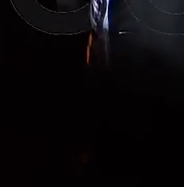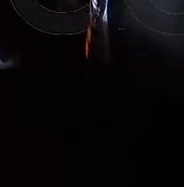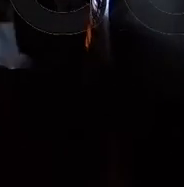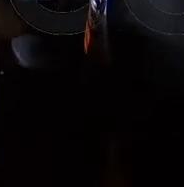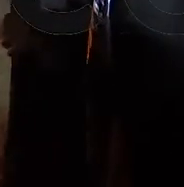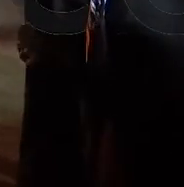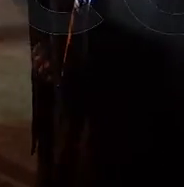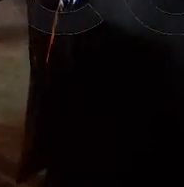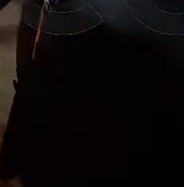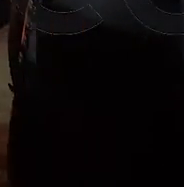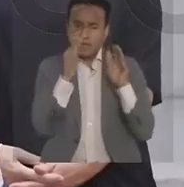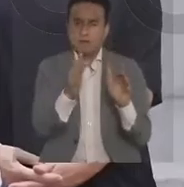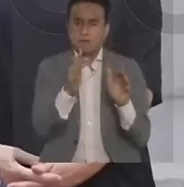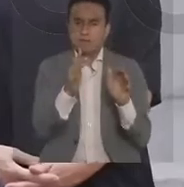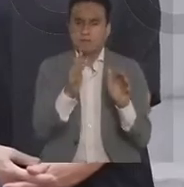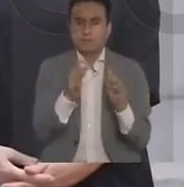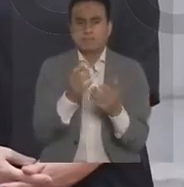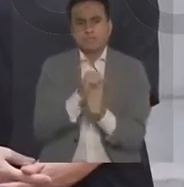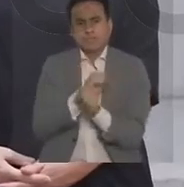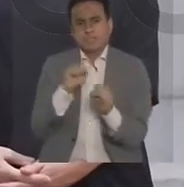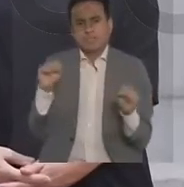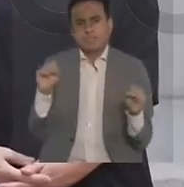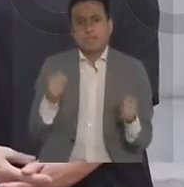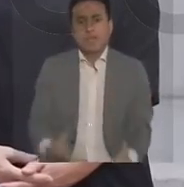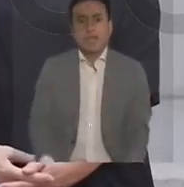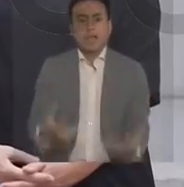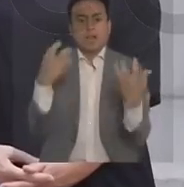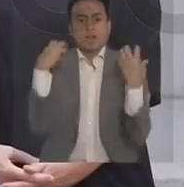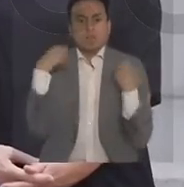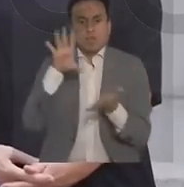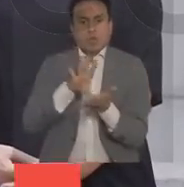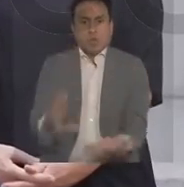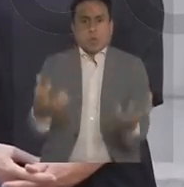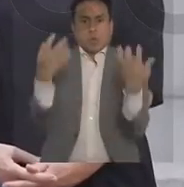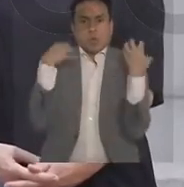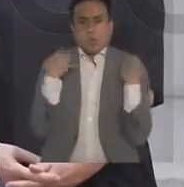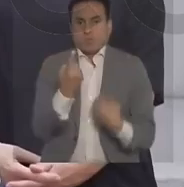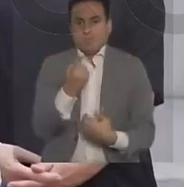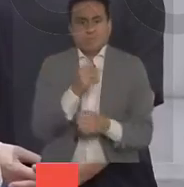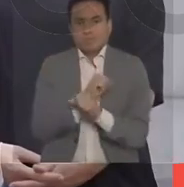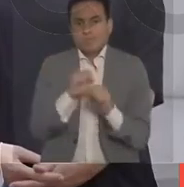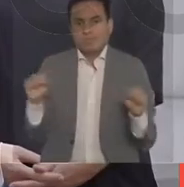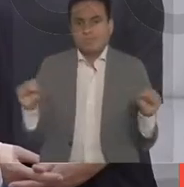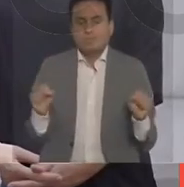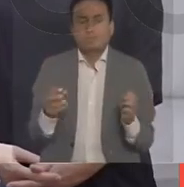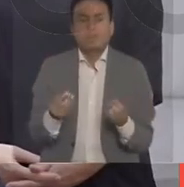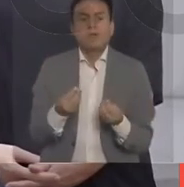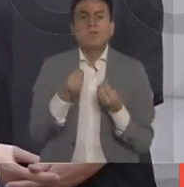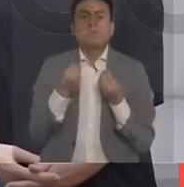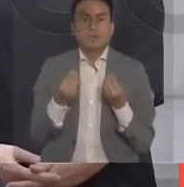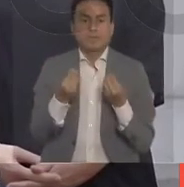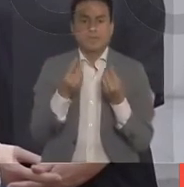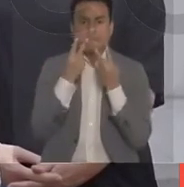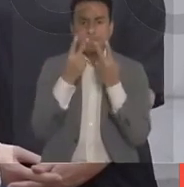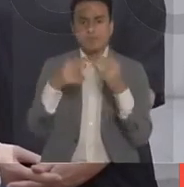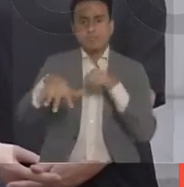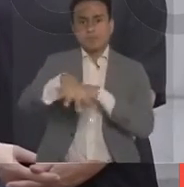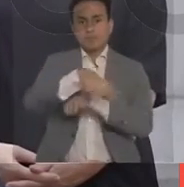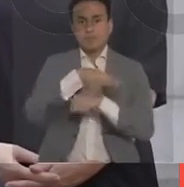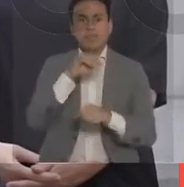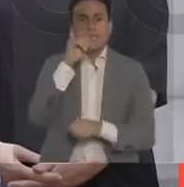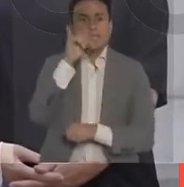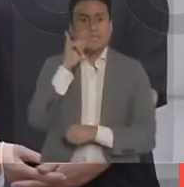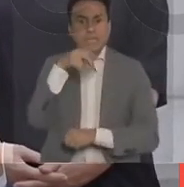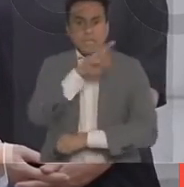otros países frente a este tema. No es posible hacernos cargo desde un solo país. Obviamente, cuando uno ve la situación en